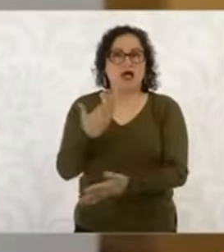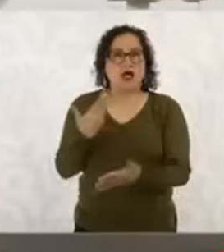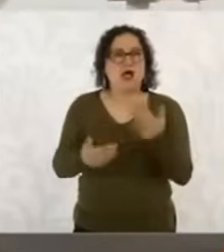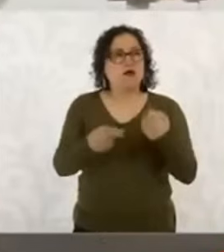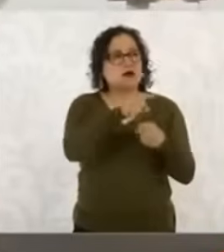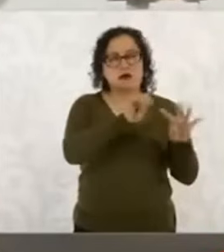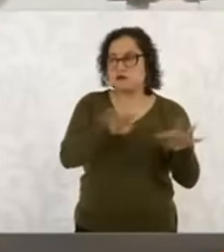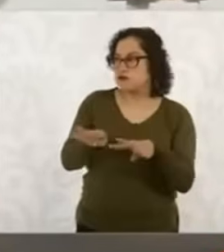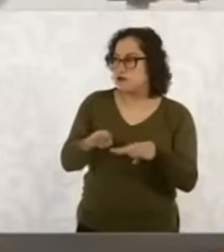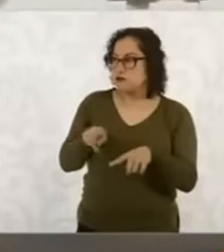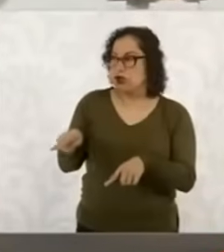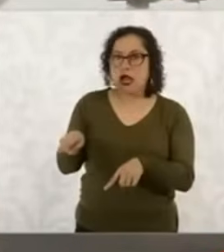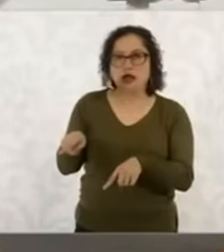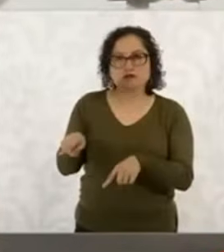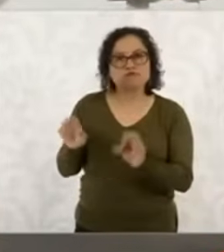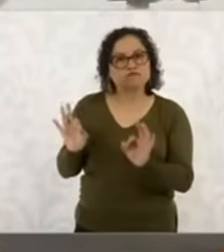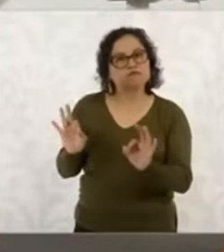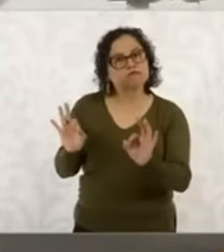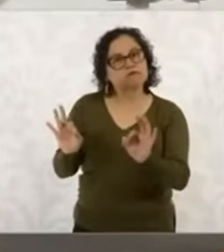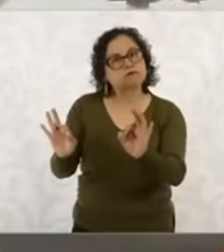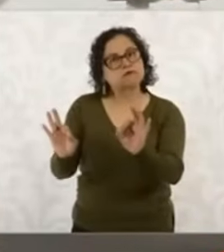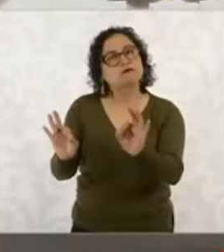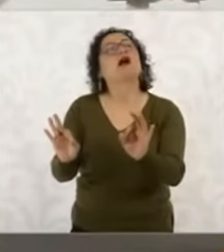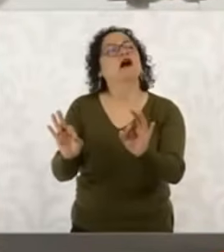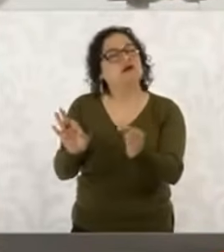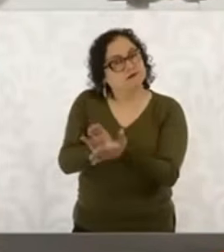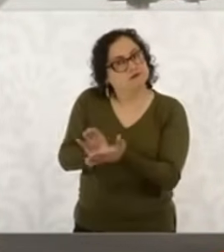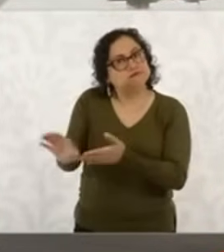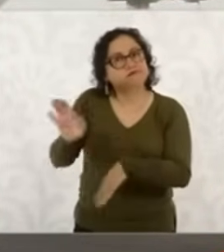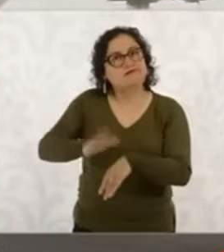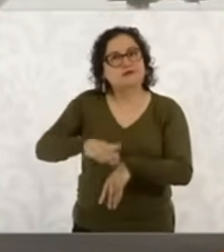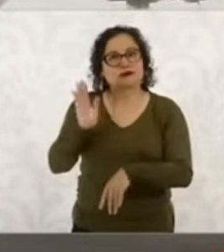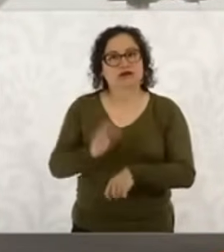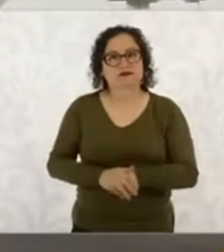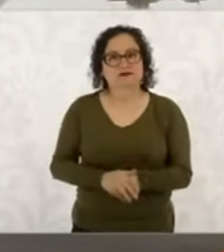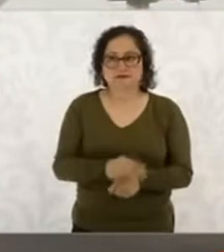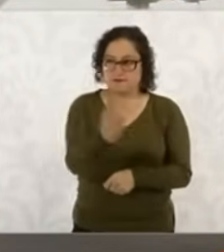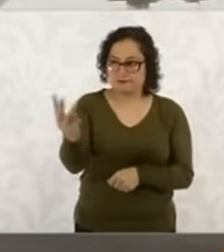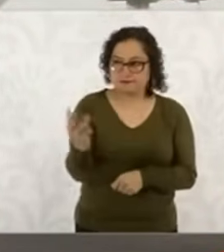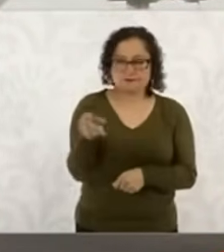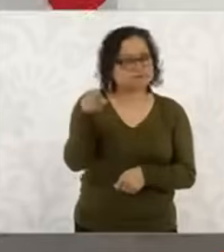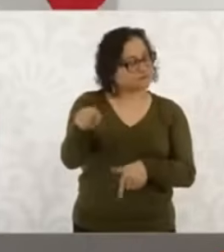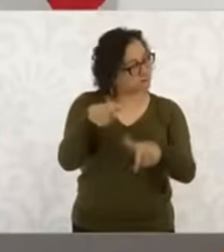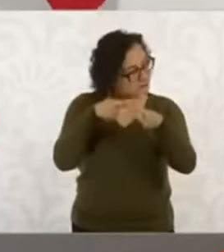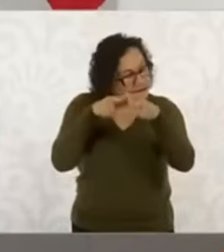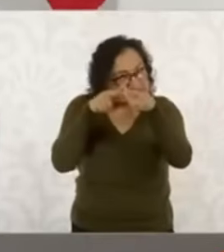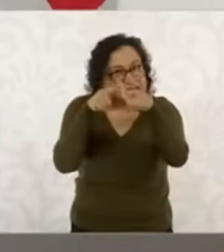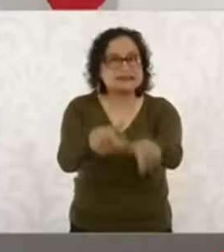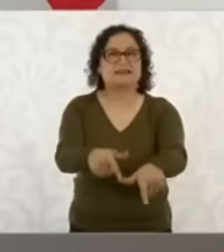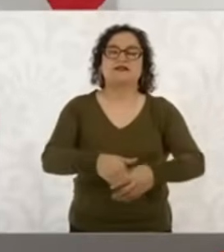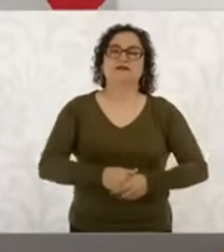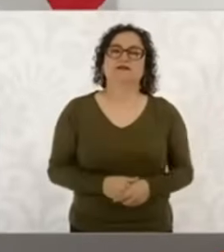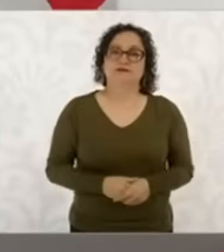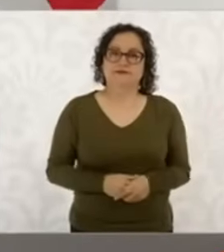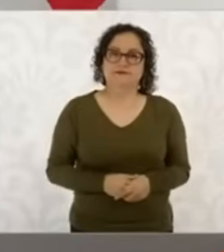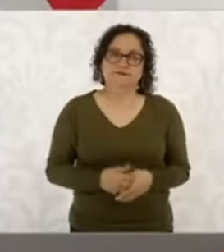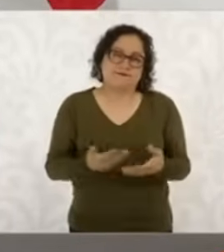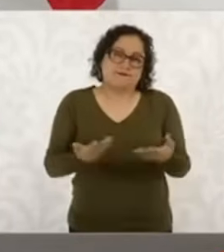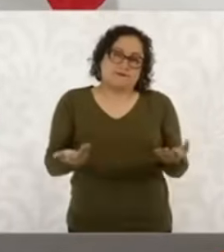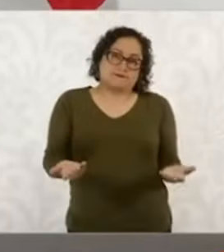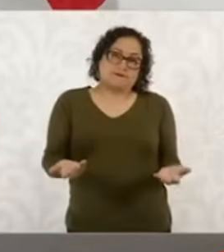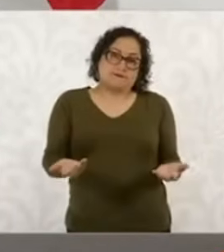calificación. Y ahora pues van a seguir trabajando en ello. Pero por lo pronto, pues